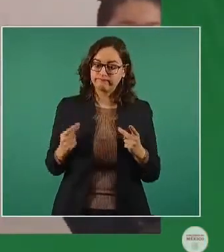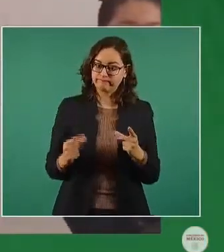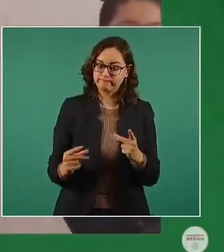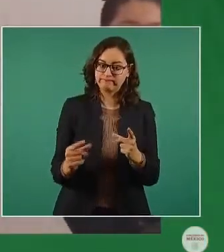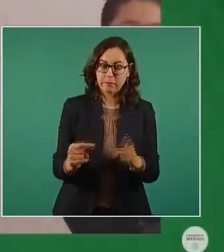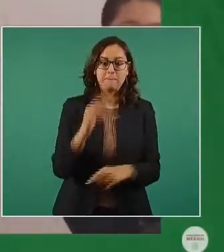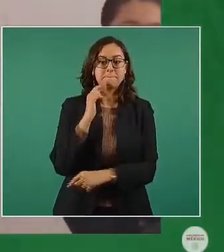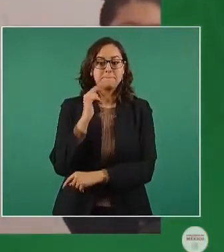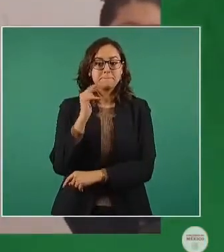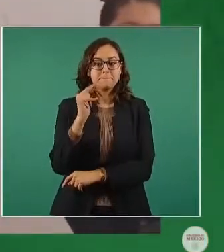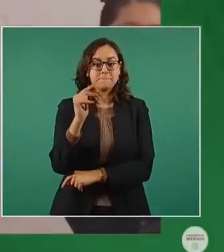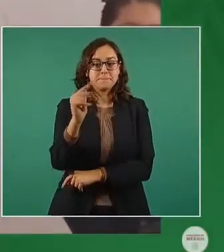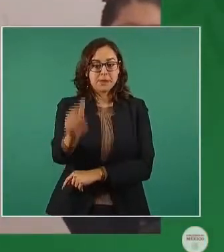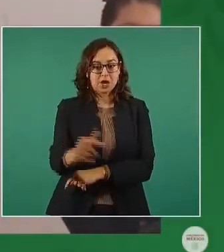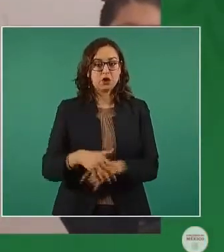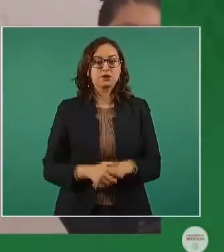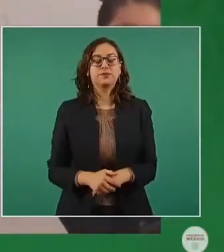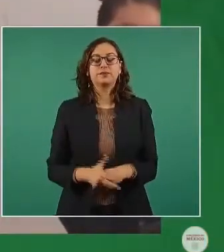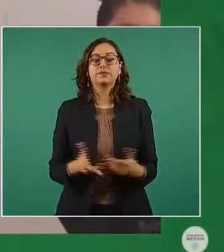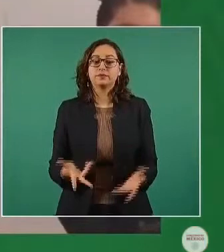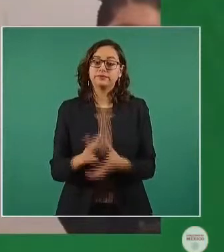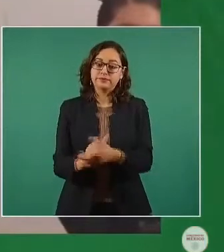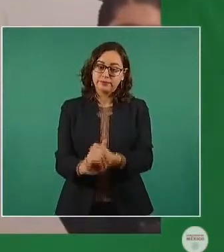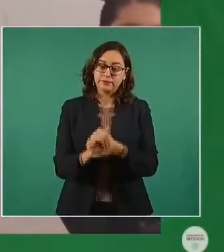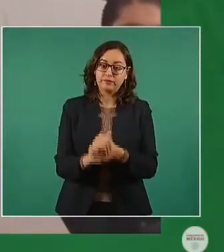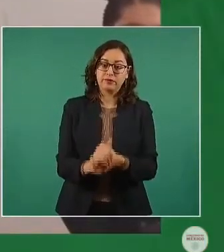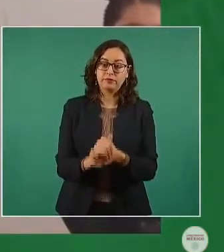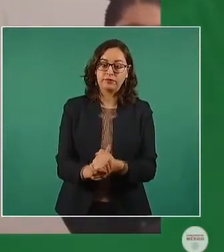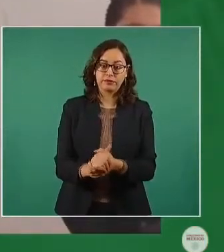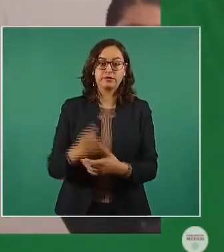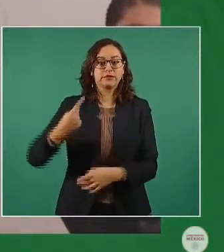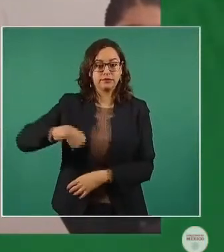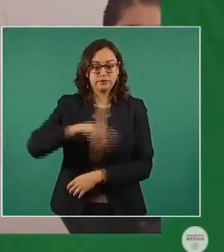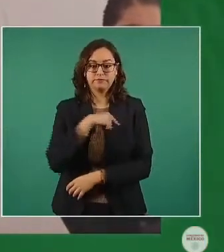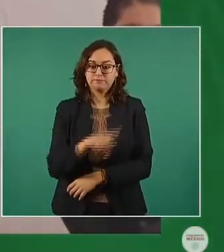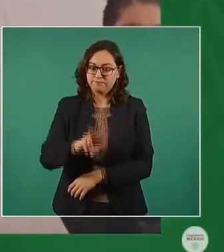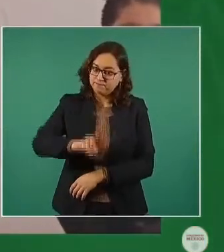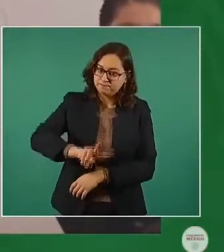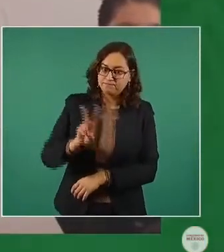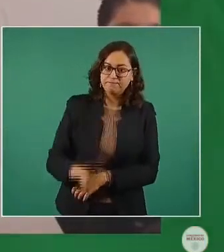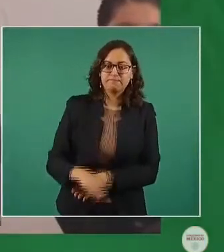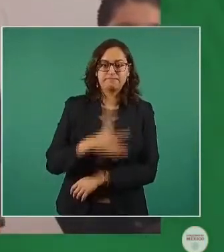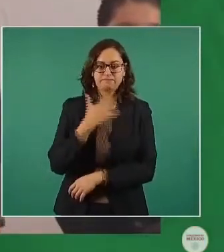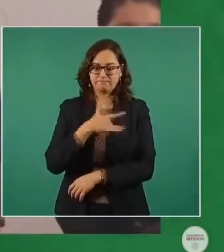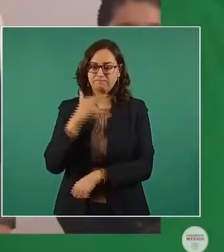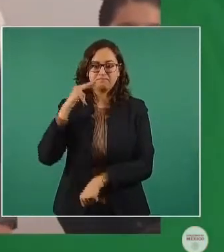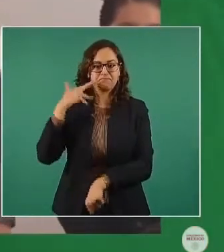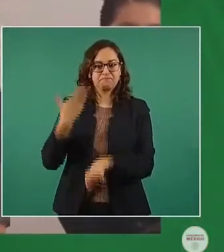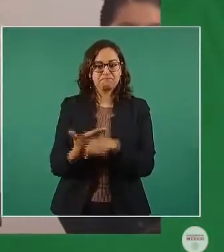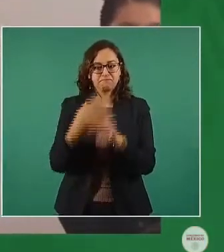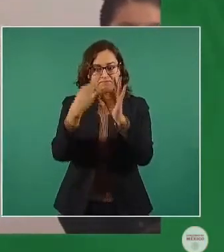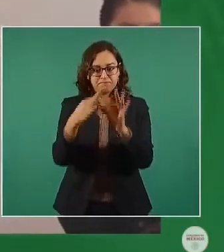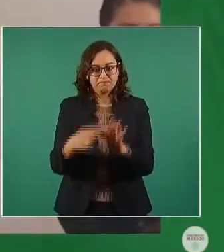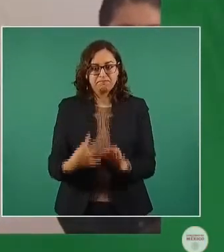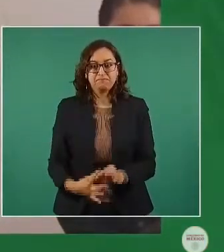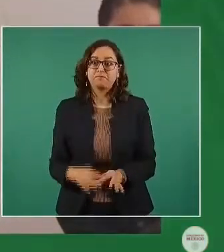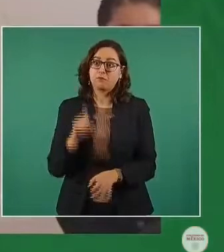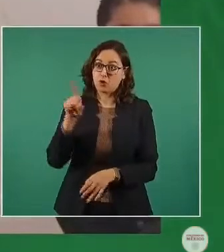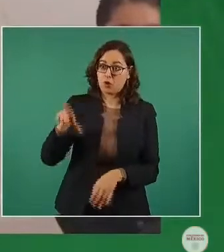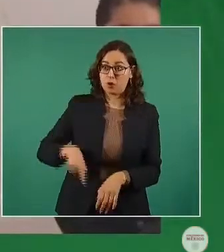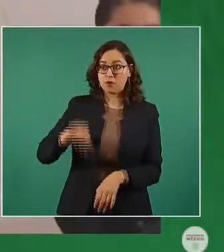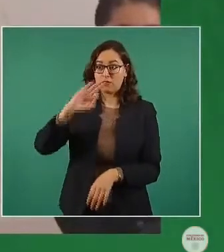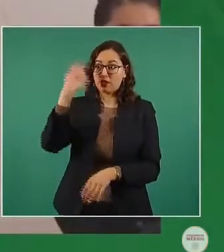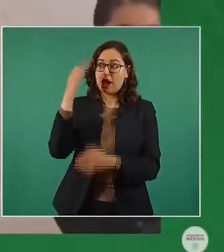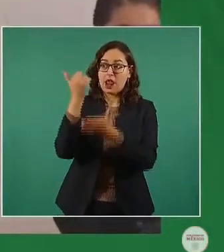Presidente, le mandamos un gran saludo. Estamos comprometidos en hacer nuestra parte. Vamos a necesitar su ayuda